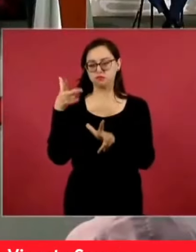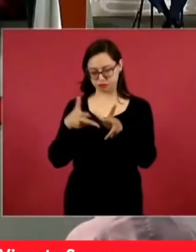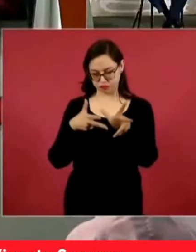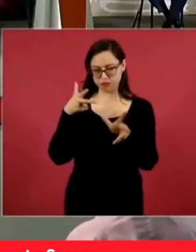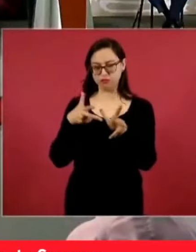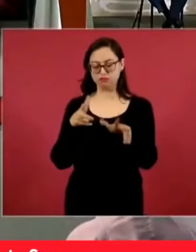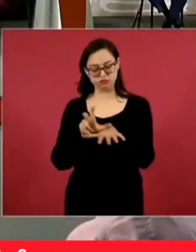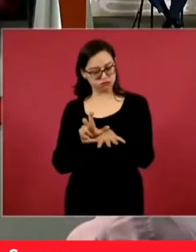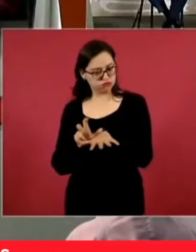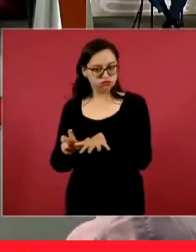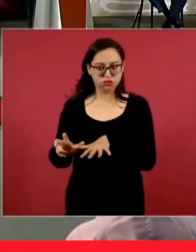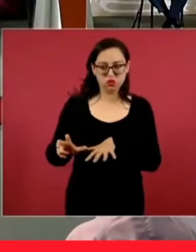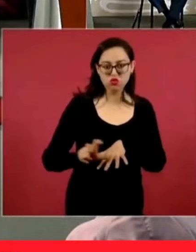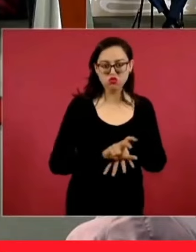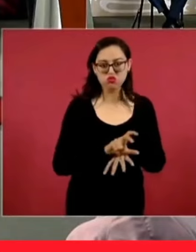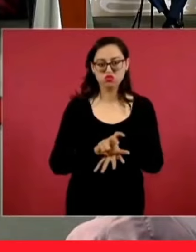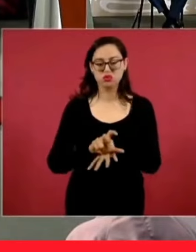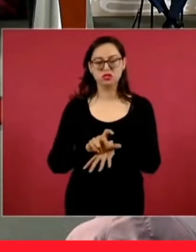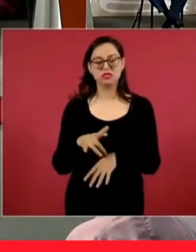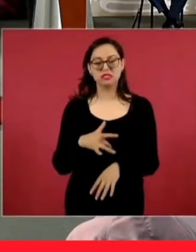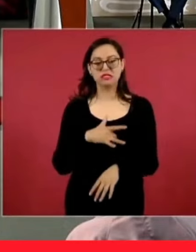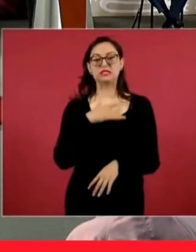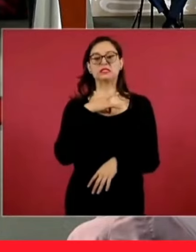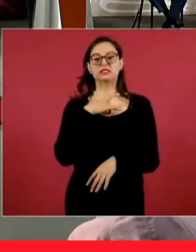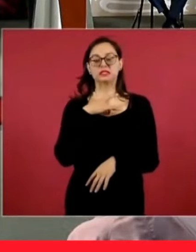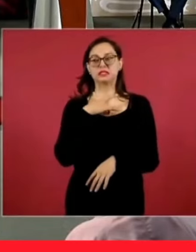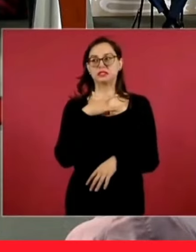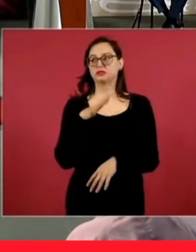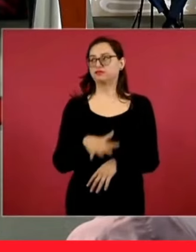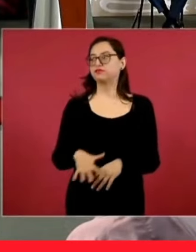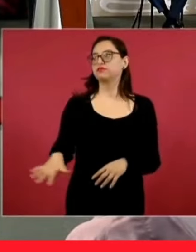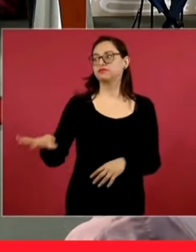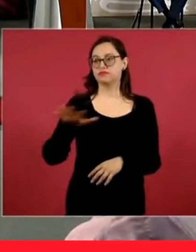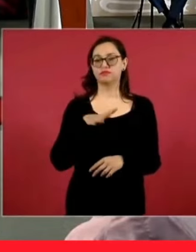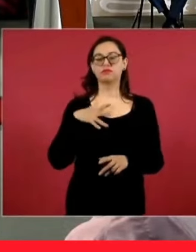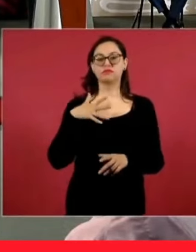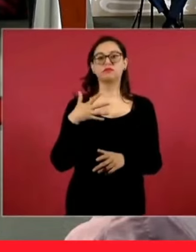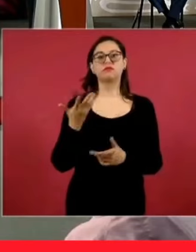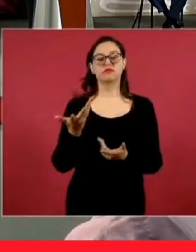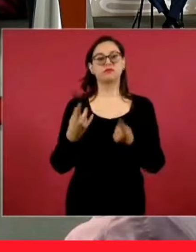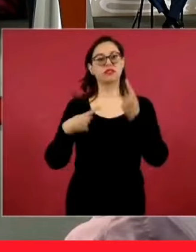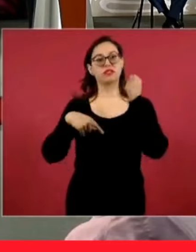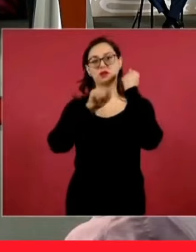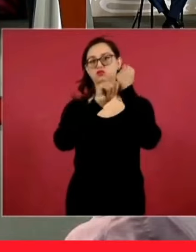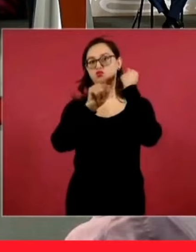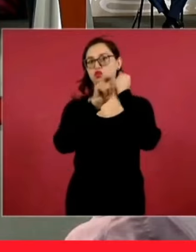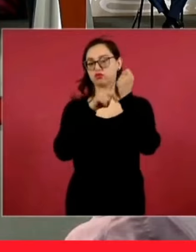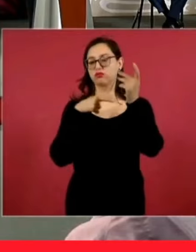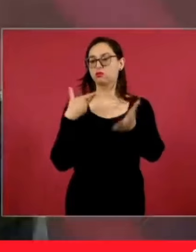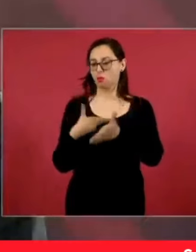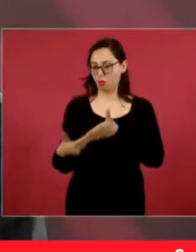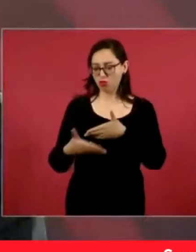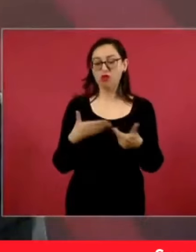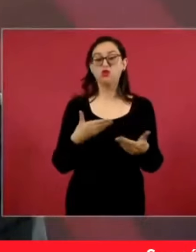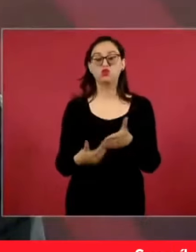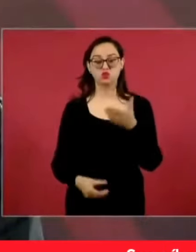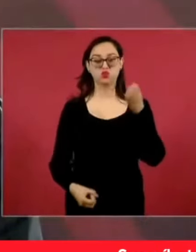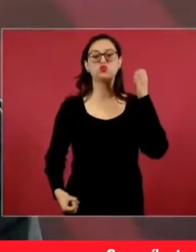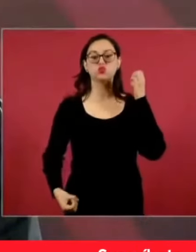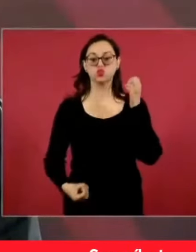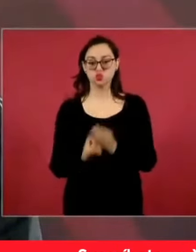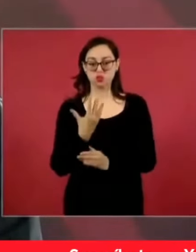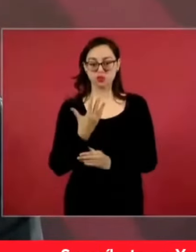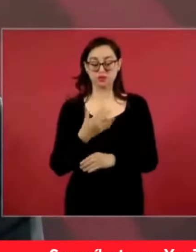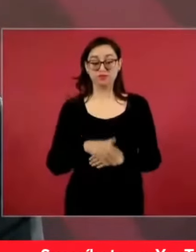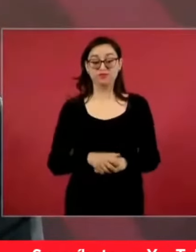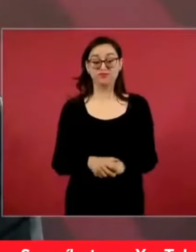representa la modernización de la infraestructura del transporte en México, lo cual lo hace ser un